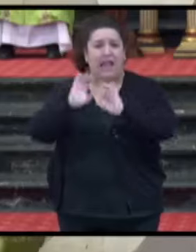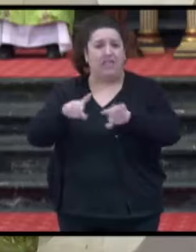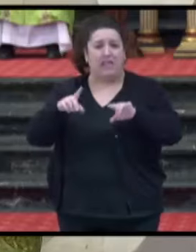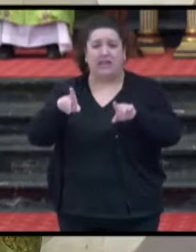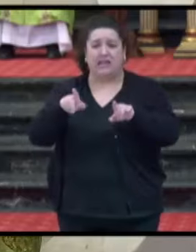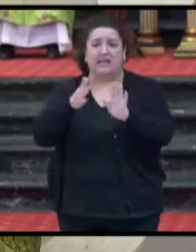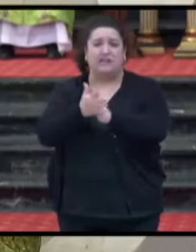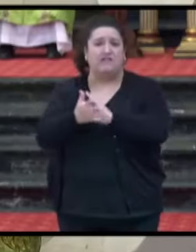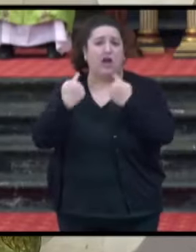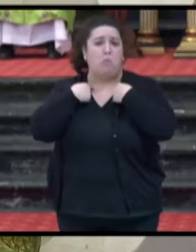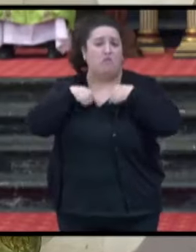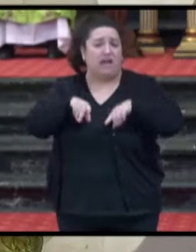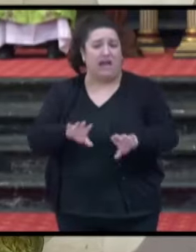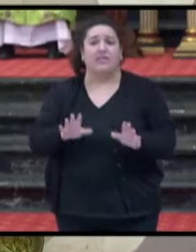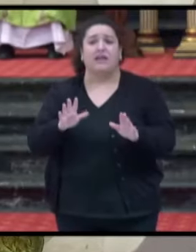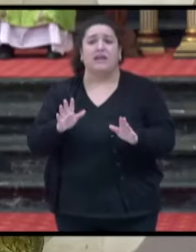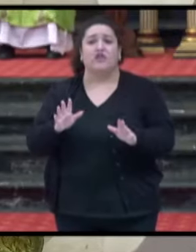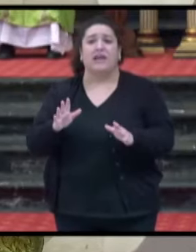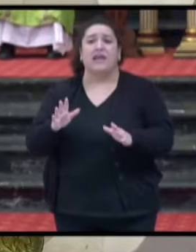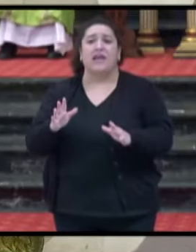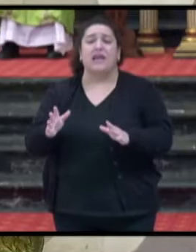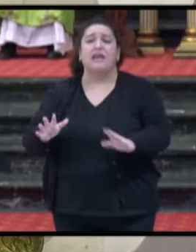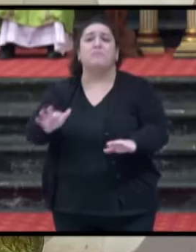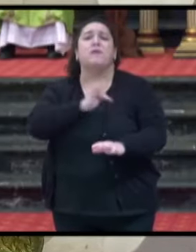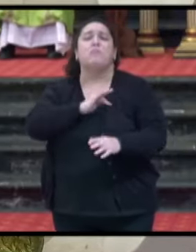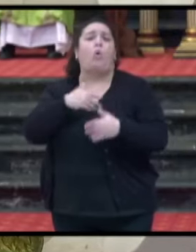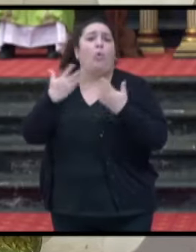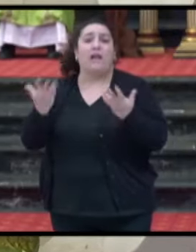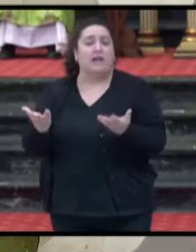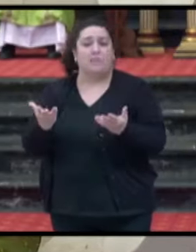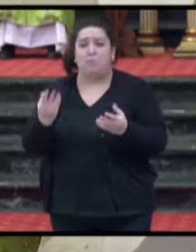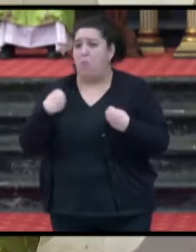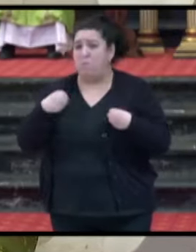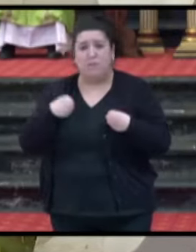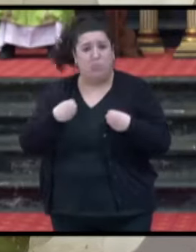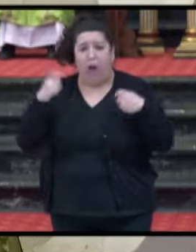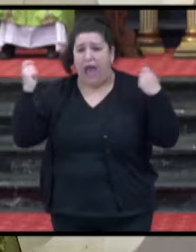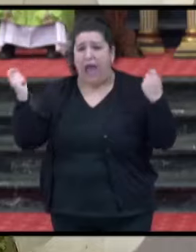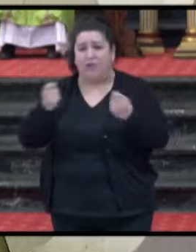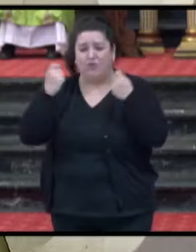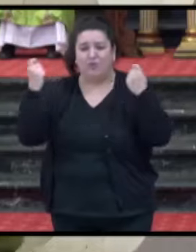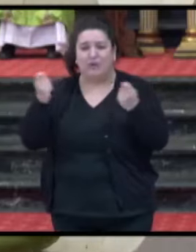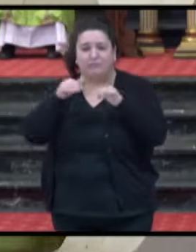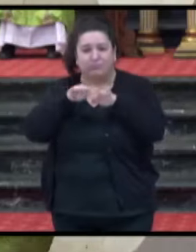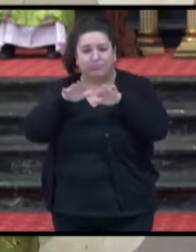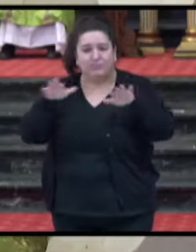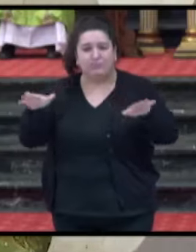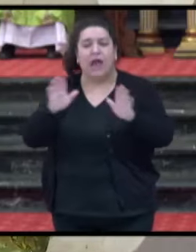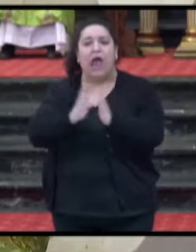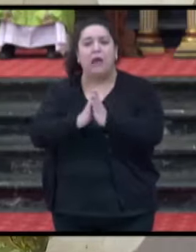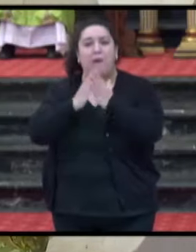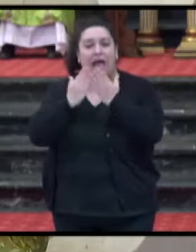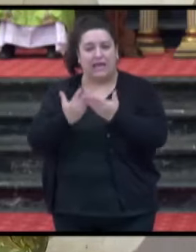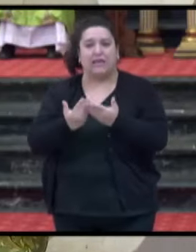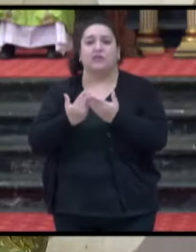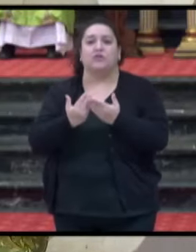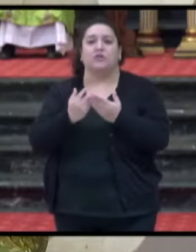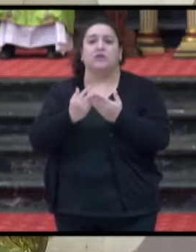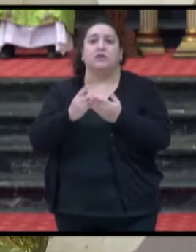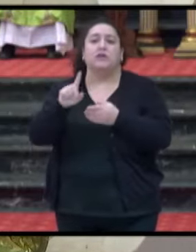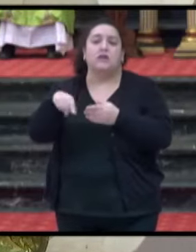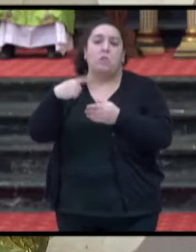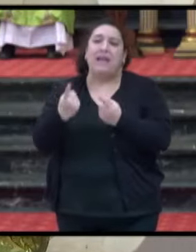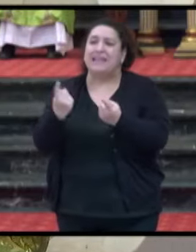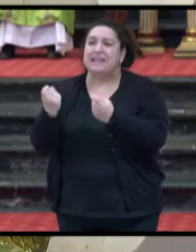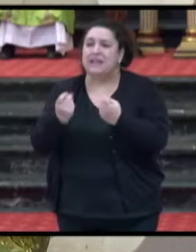anunciar el evangelio Esa es la principal paga luego necesitaremos comer y encontraremos quien nos dé un trozo